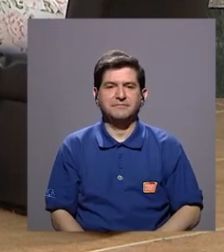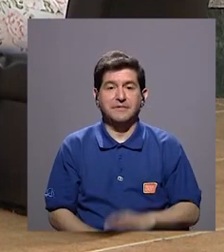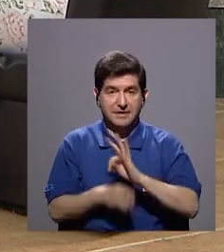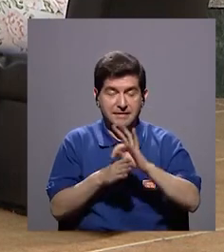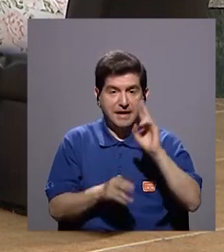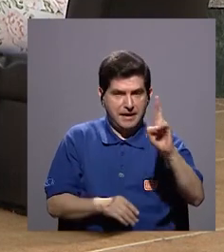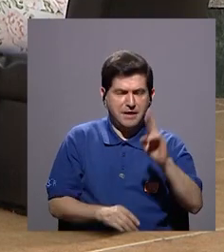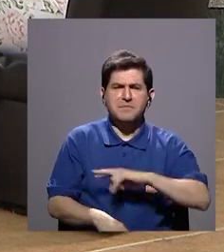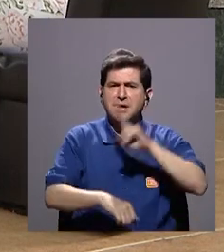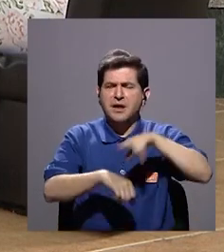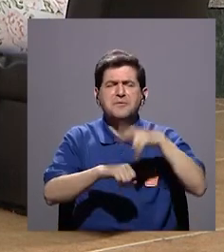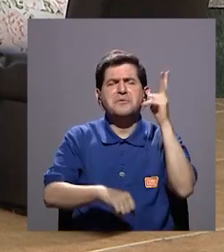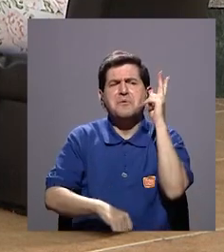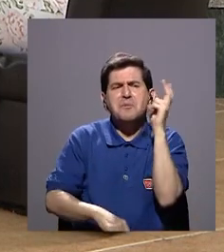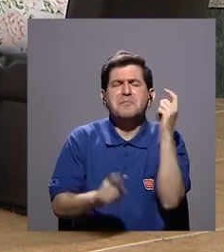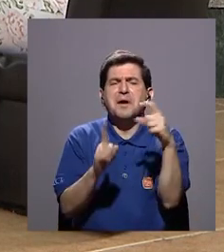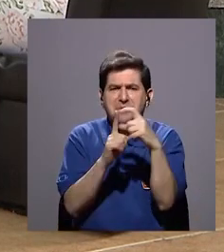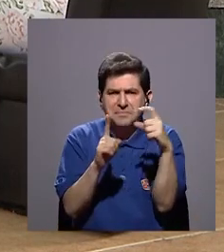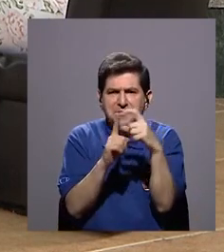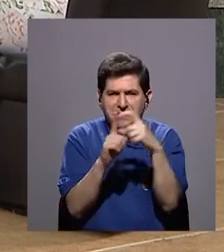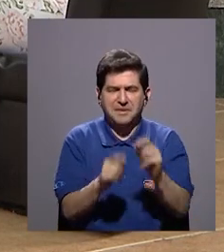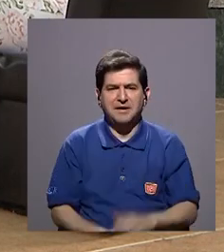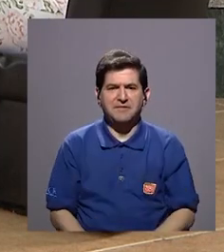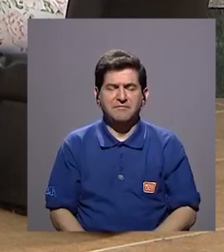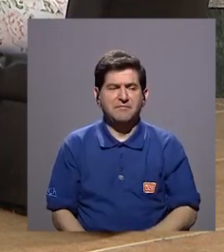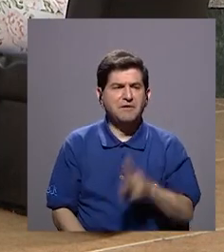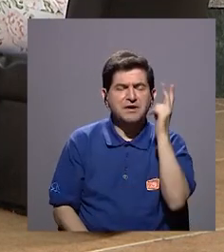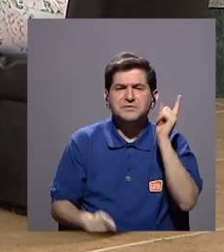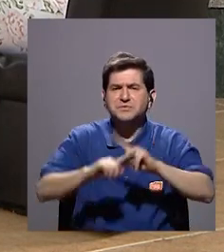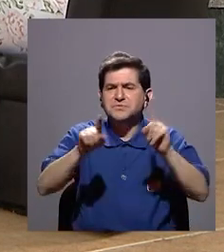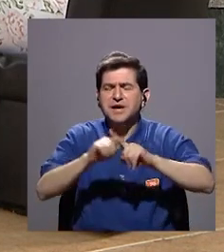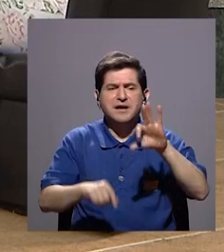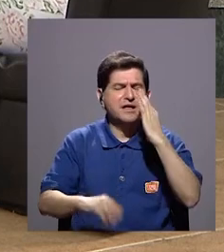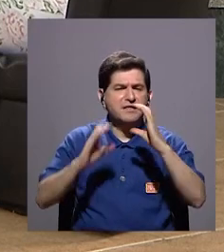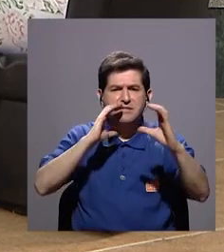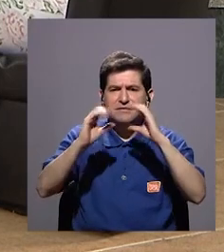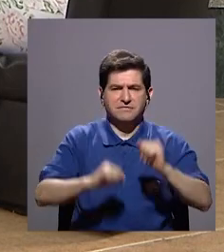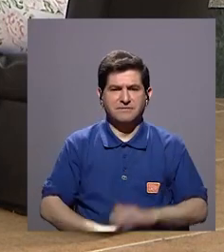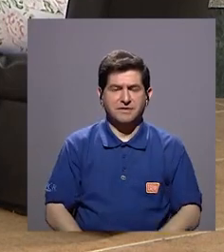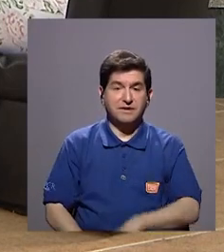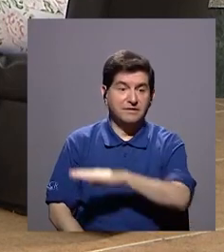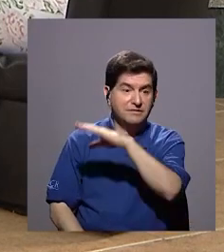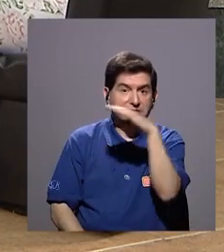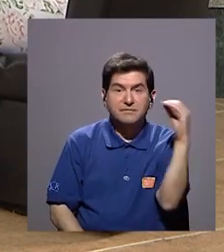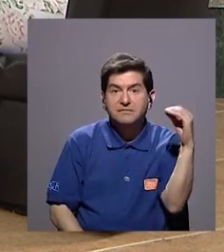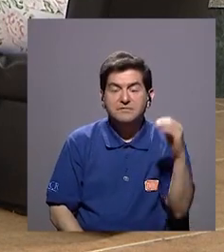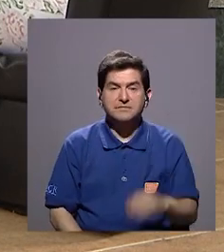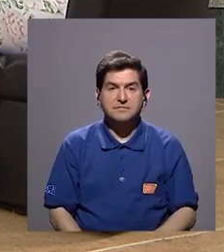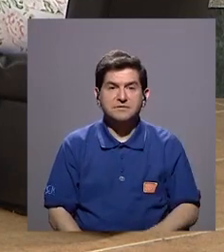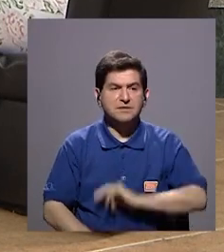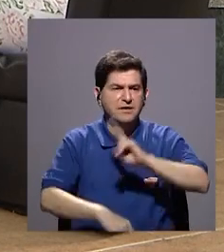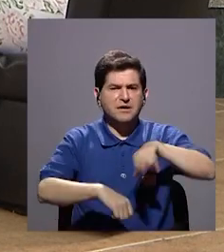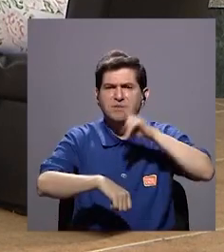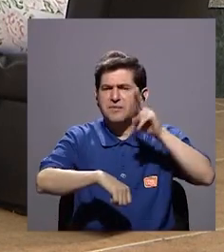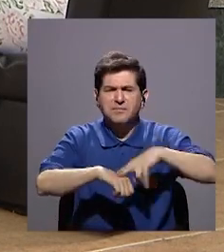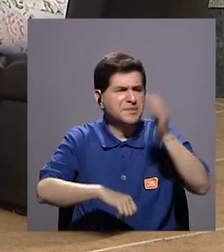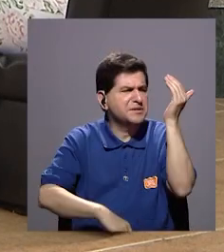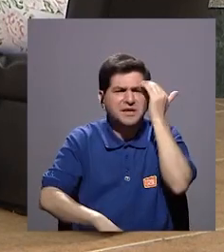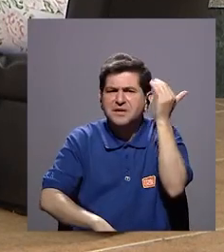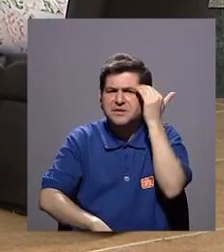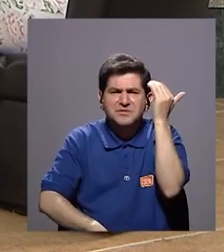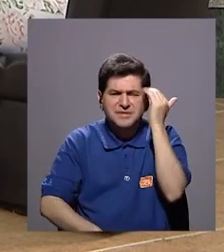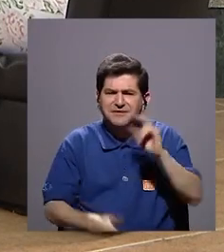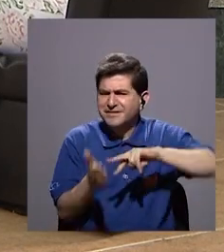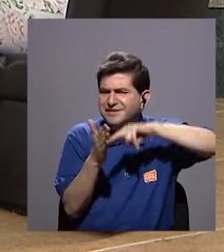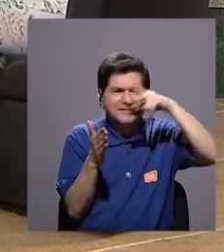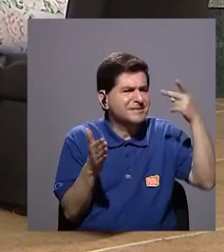Realmente, pues, se ha vuelto muy común escuchar esta palabra. Lo escuchamos en diferentes medios y pues no, muchas veces no sabemos más